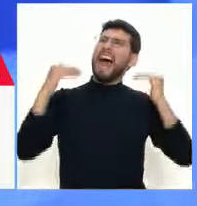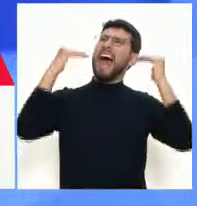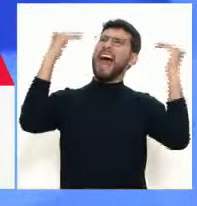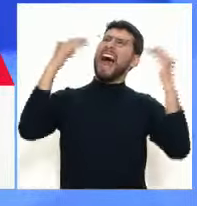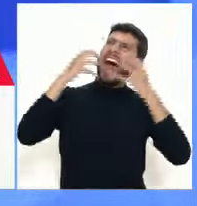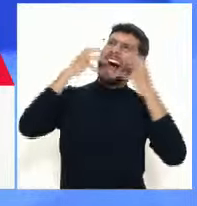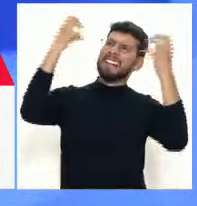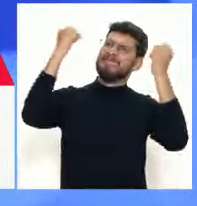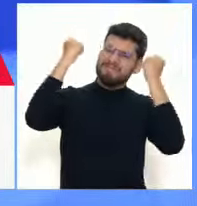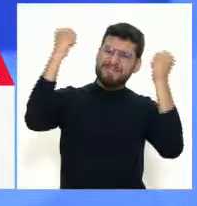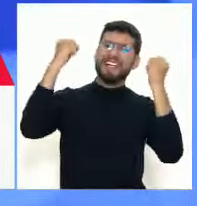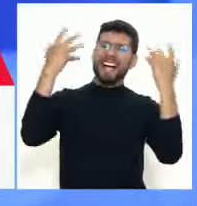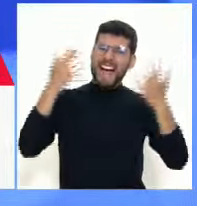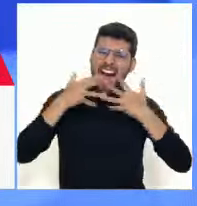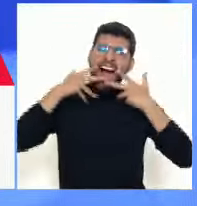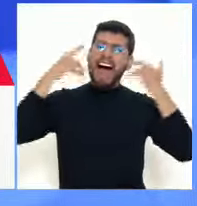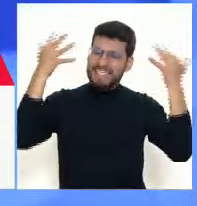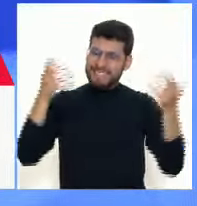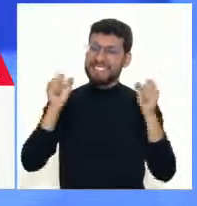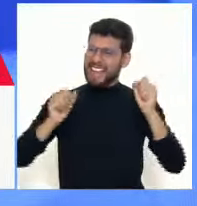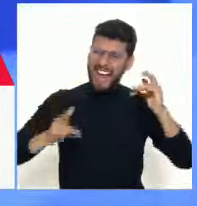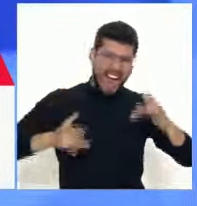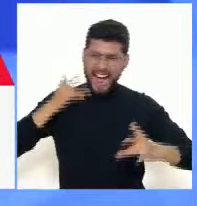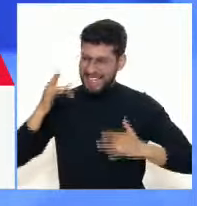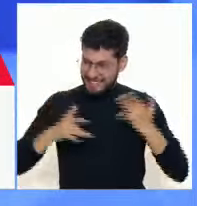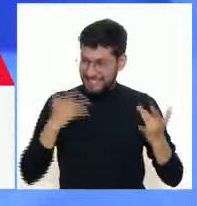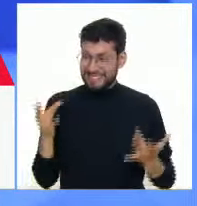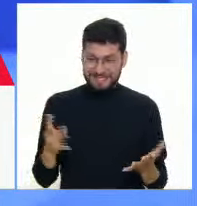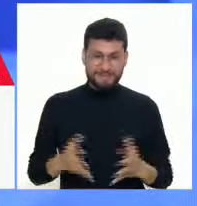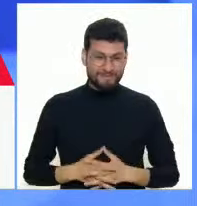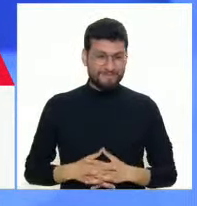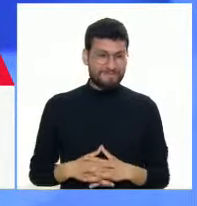arriba, adelante, con esa alegría, con esa emoción.